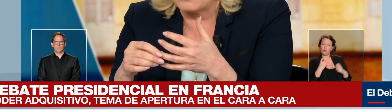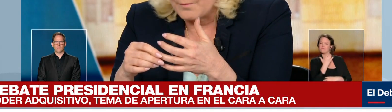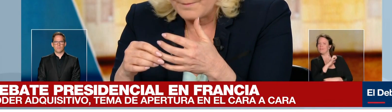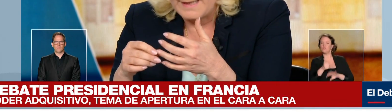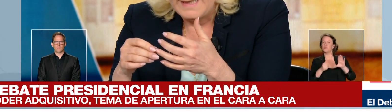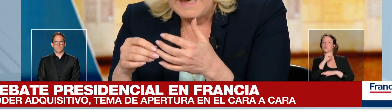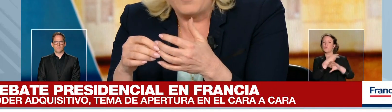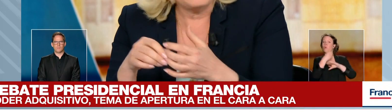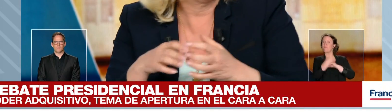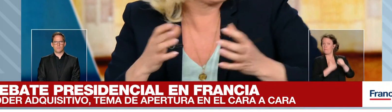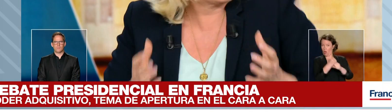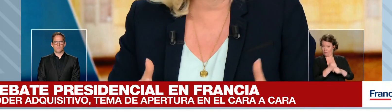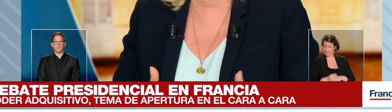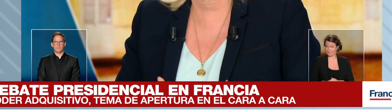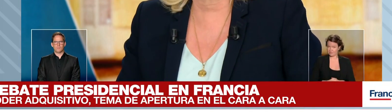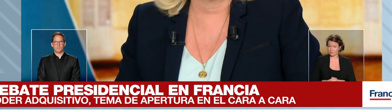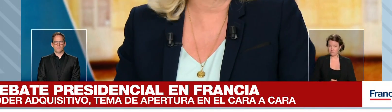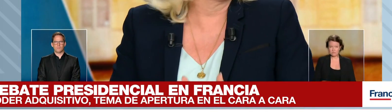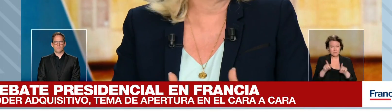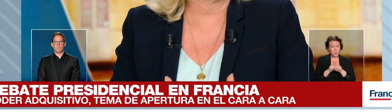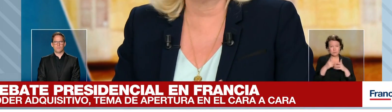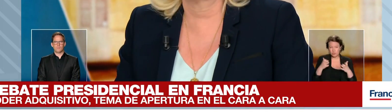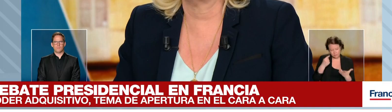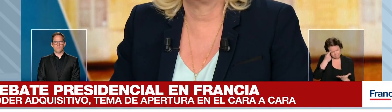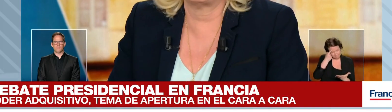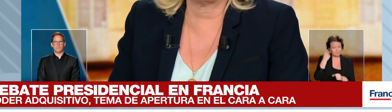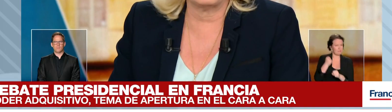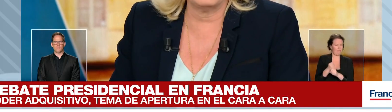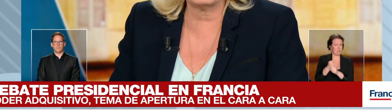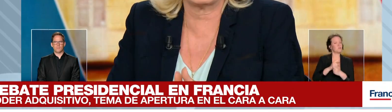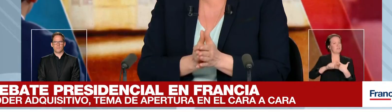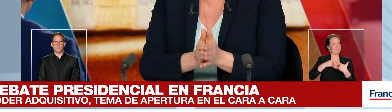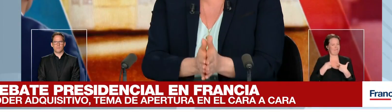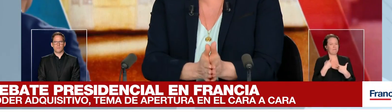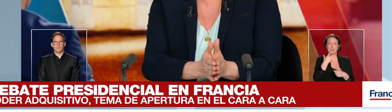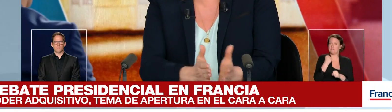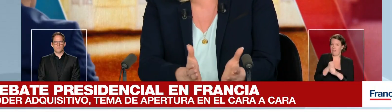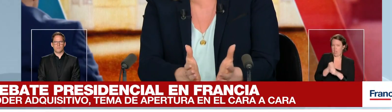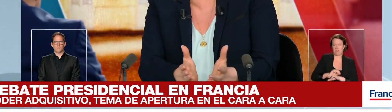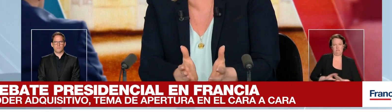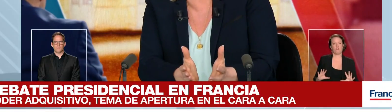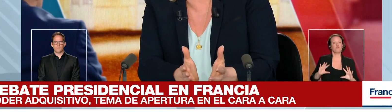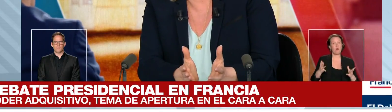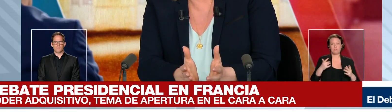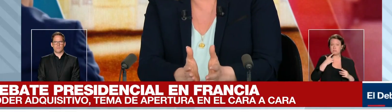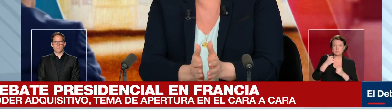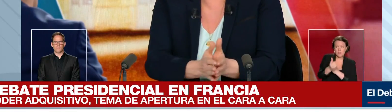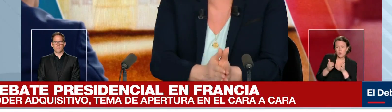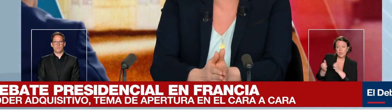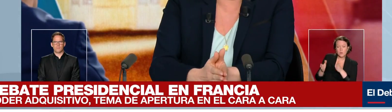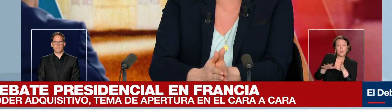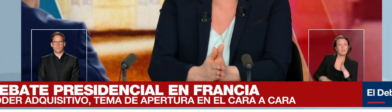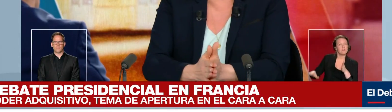puedan, para que los hogares puedan aumentar sus ingresos. Y voy a apoyar el valor trabajo. El valor del trabajo es revalorizar